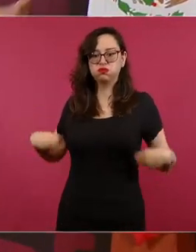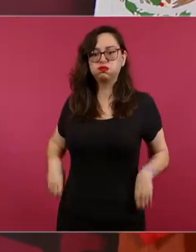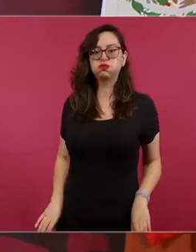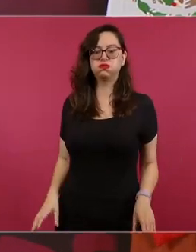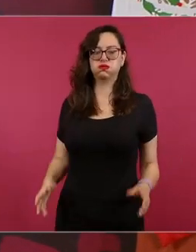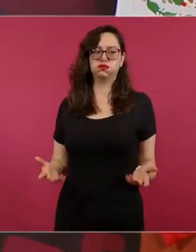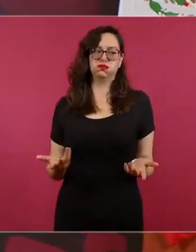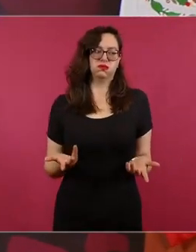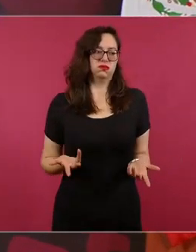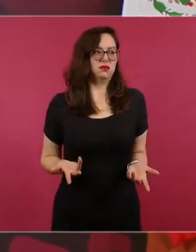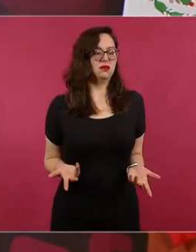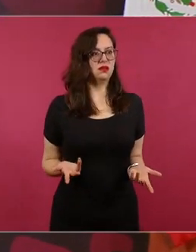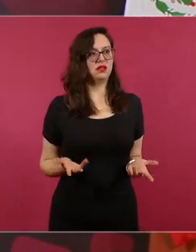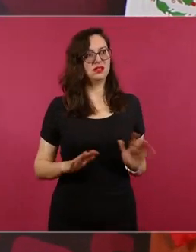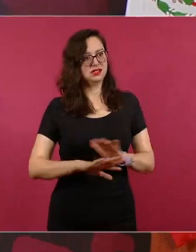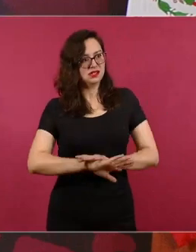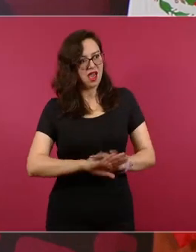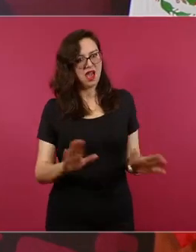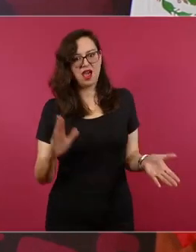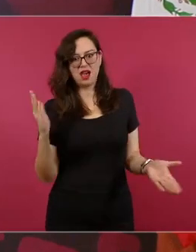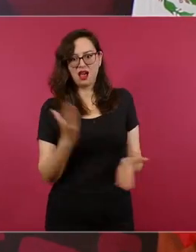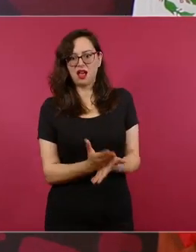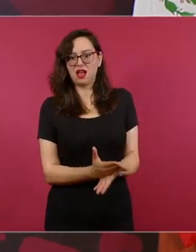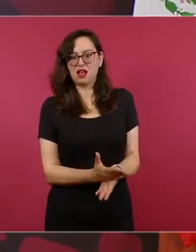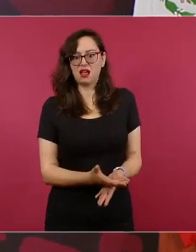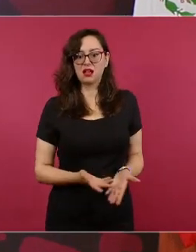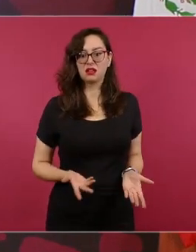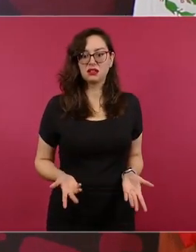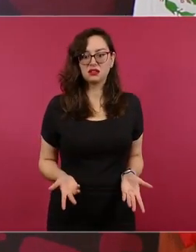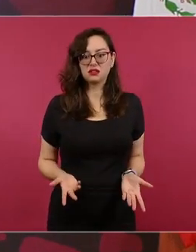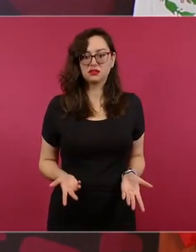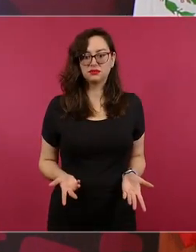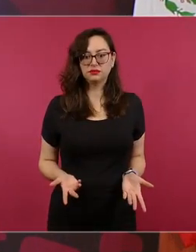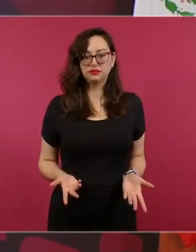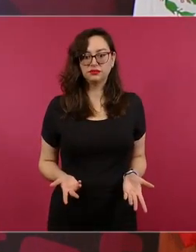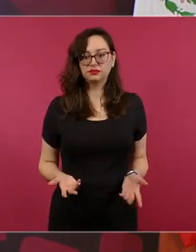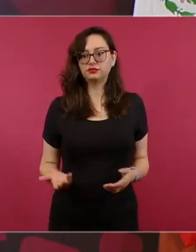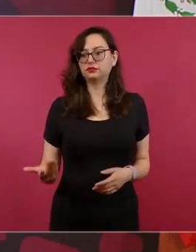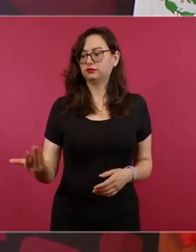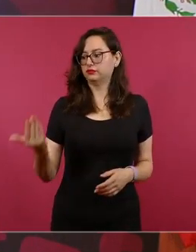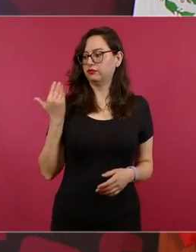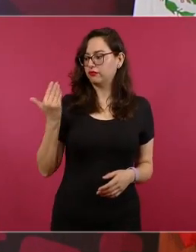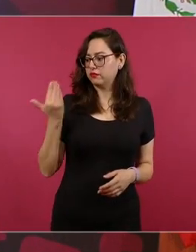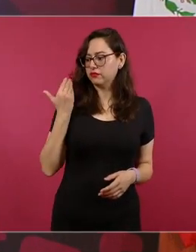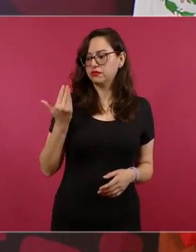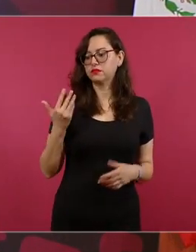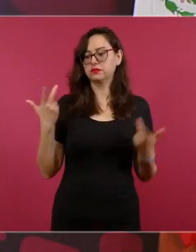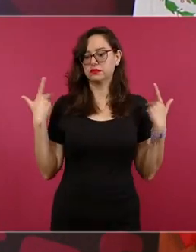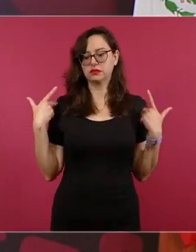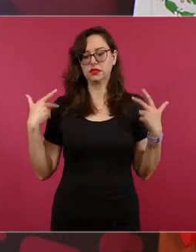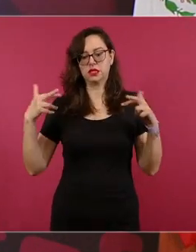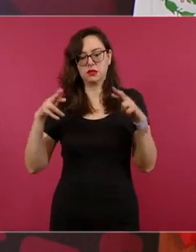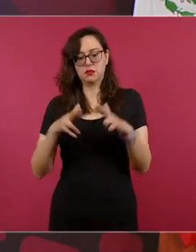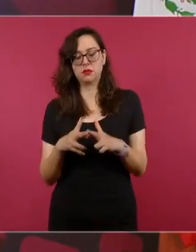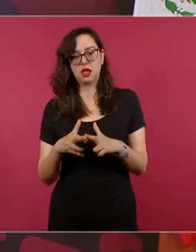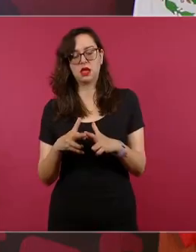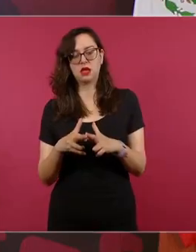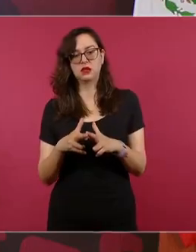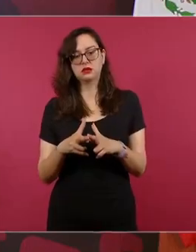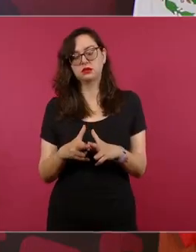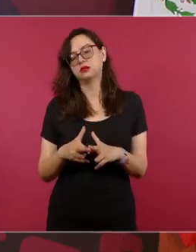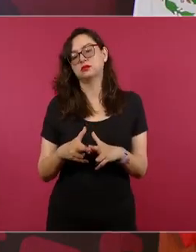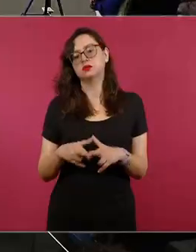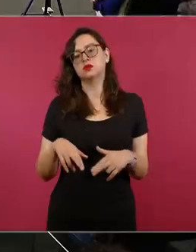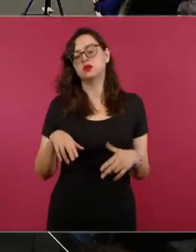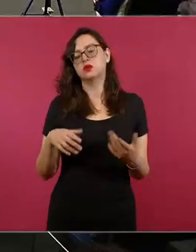reunión con los compañeros, compañeras de la CENTE y de todos los